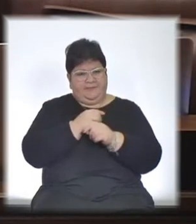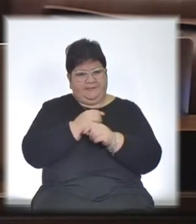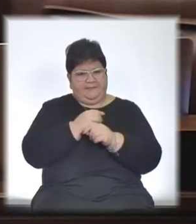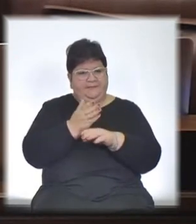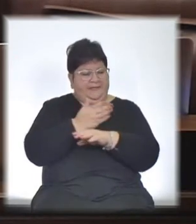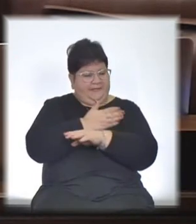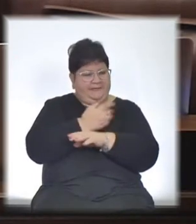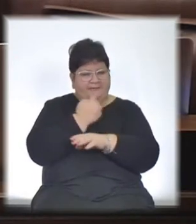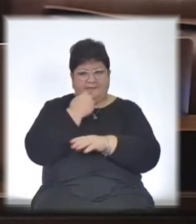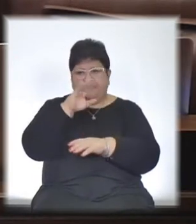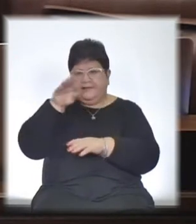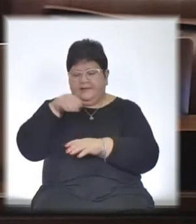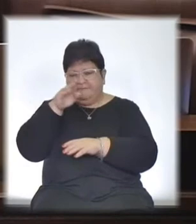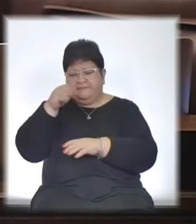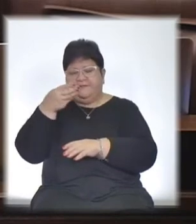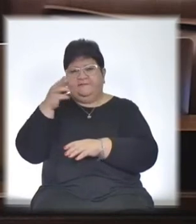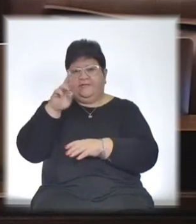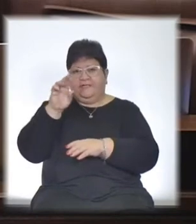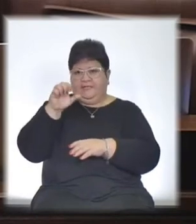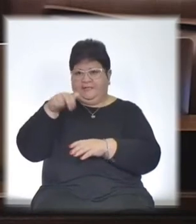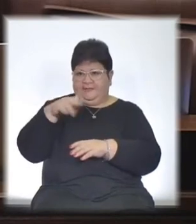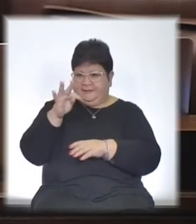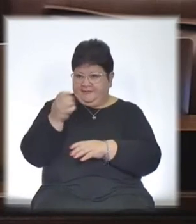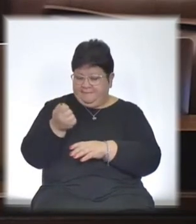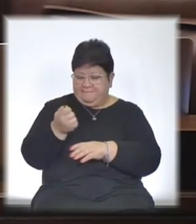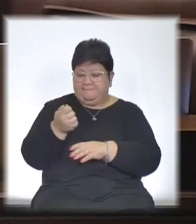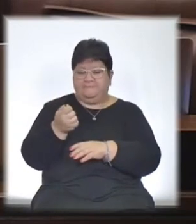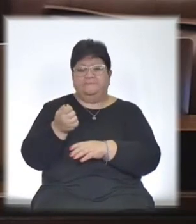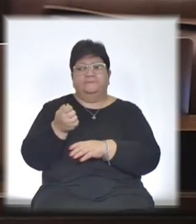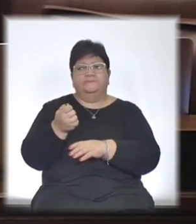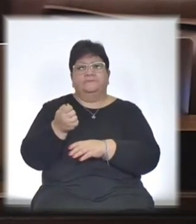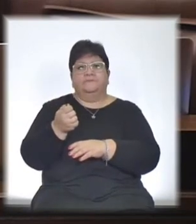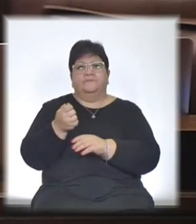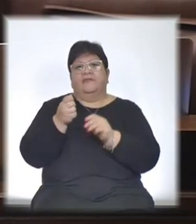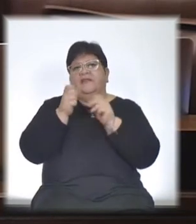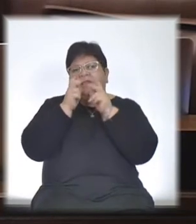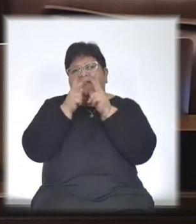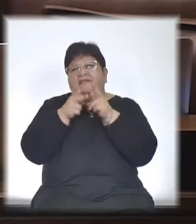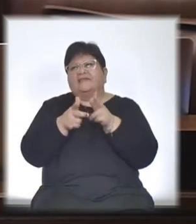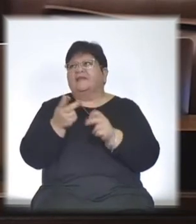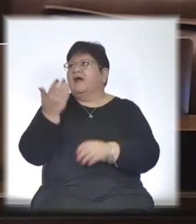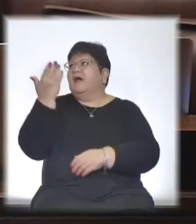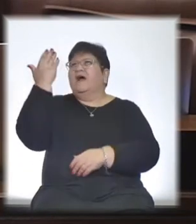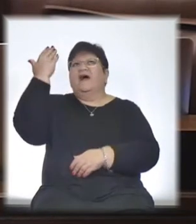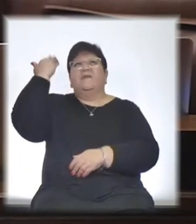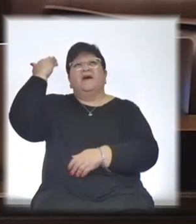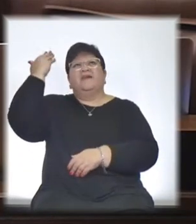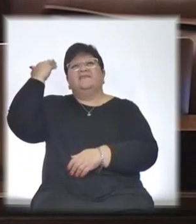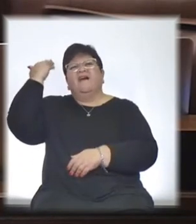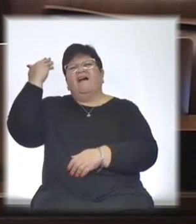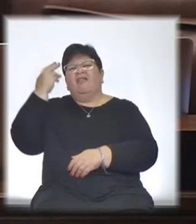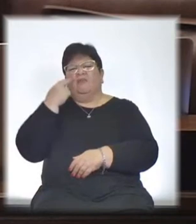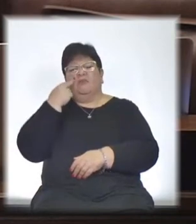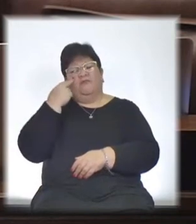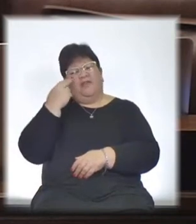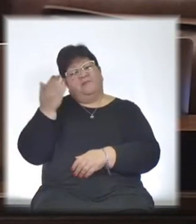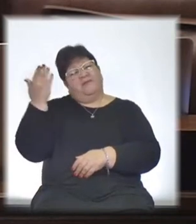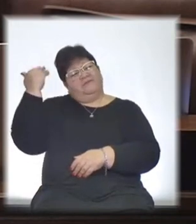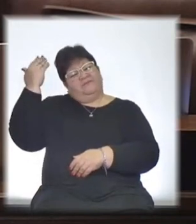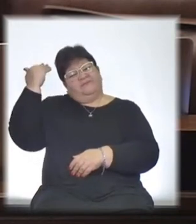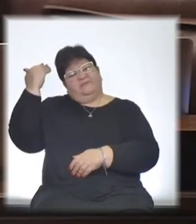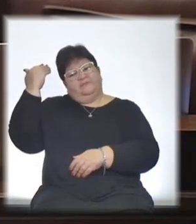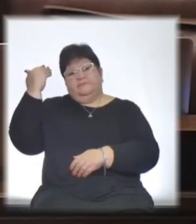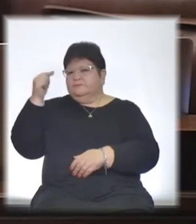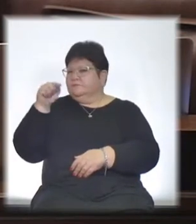Brenta, decir que esto no solo es un problema de pasado, esto también dejó cosas